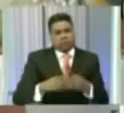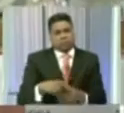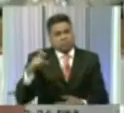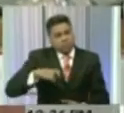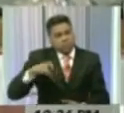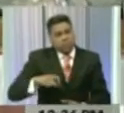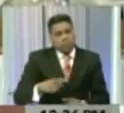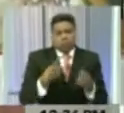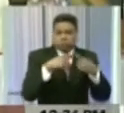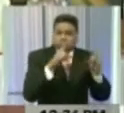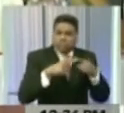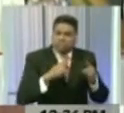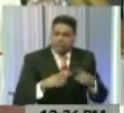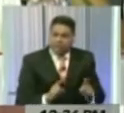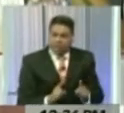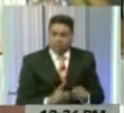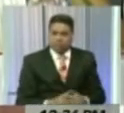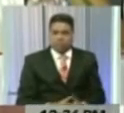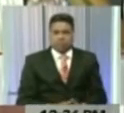distintas